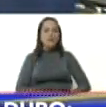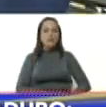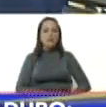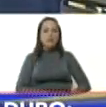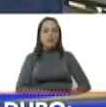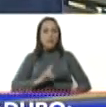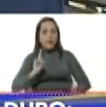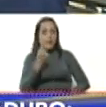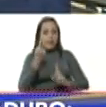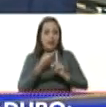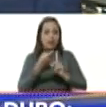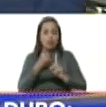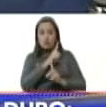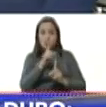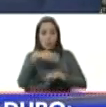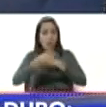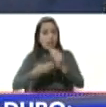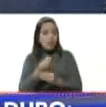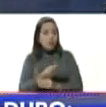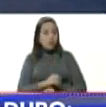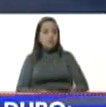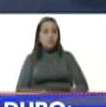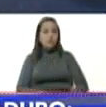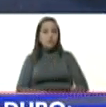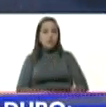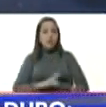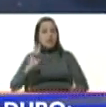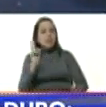Es lo primero, no lo hemos hecho, no lo hemos hecho.